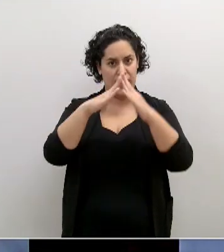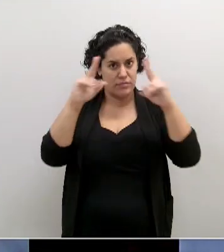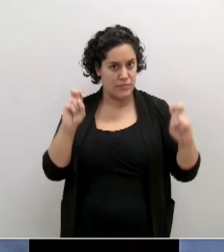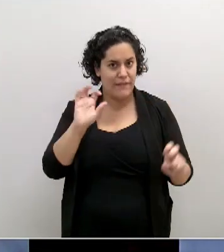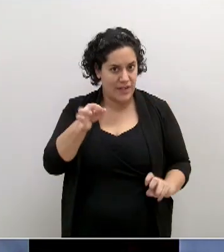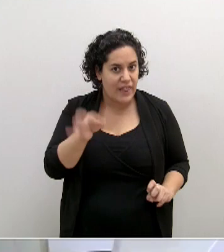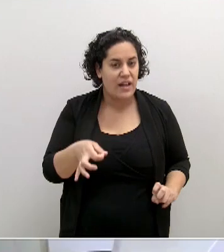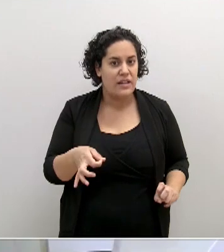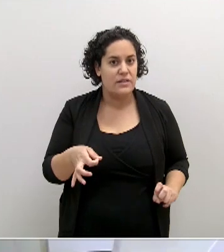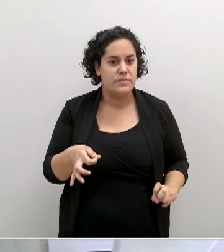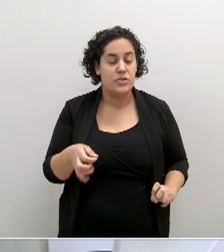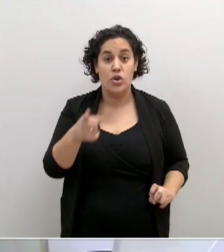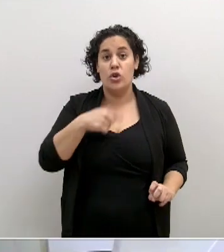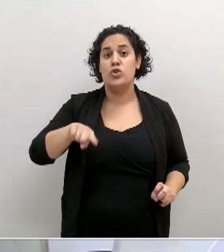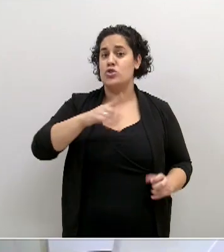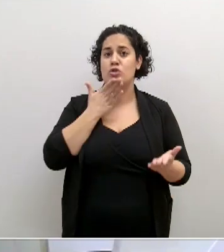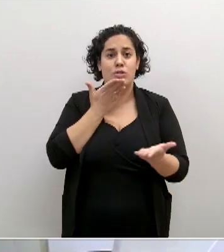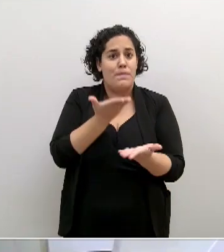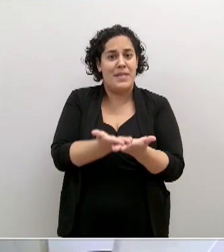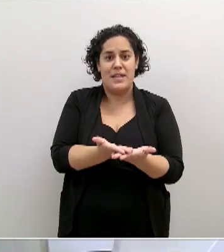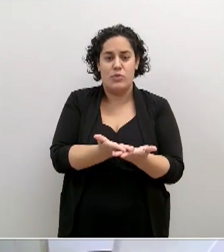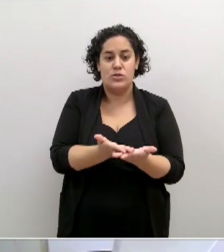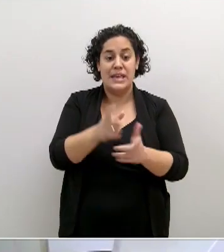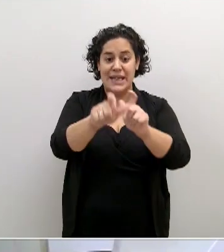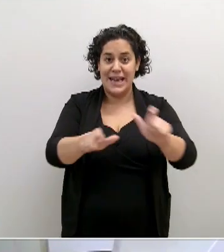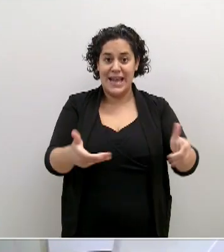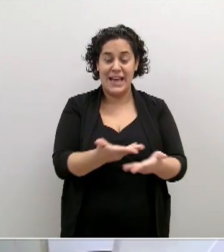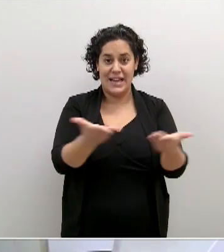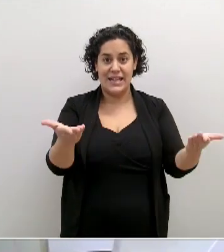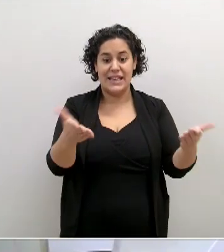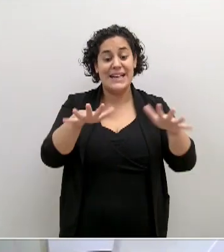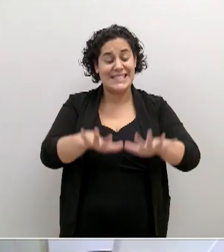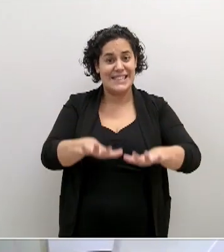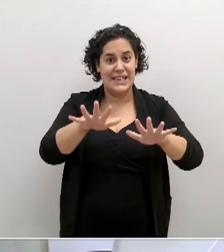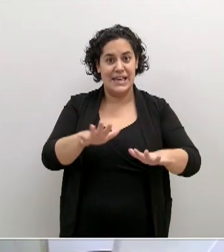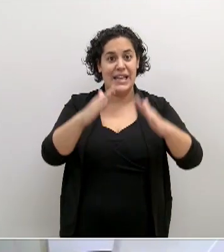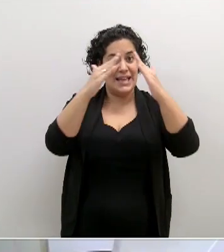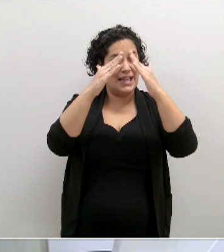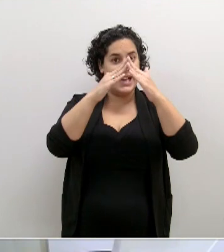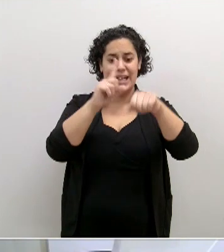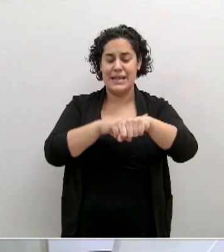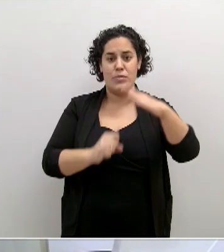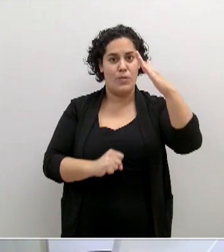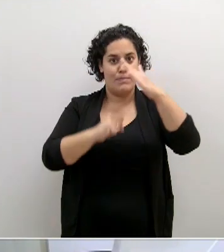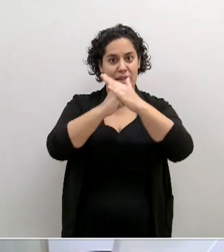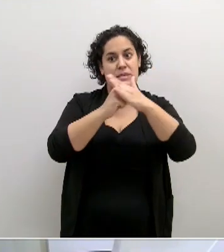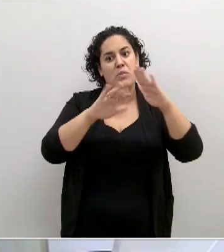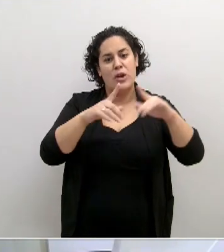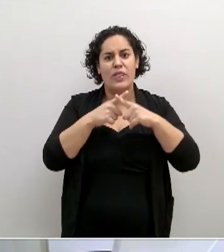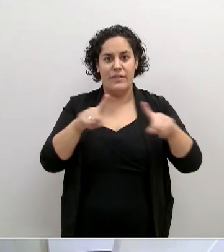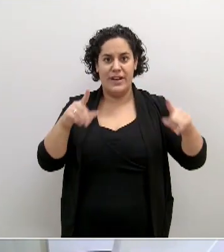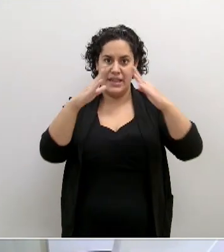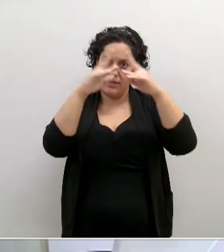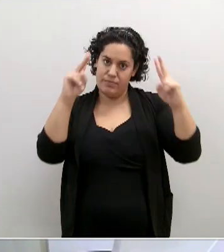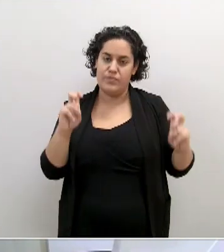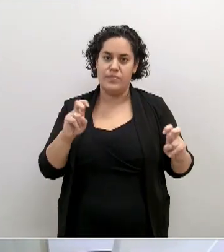casa. Nosotros lo que pedimos es que la gente se quede en casa el máximo tiempo posible. De ahí a un confinamiento